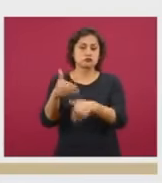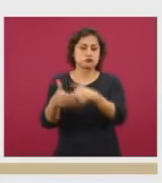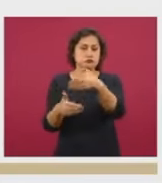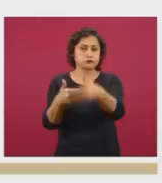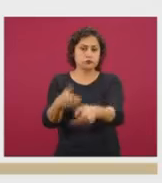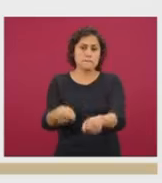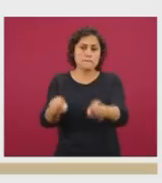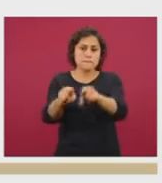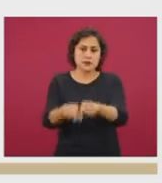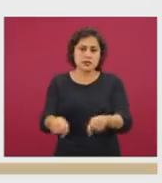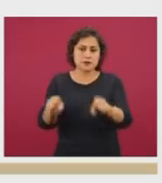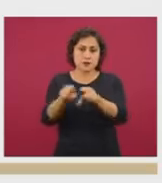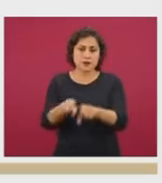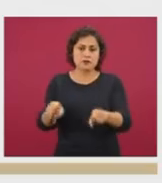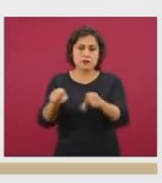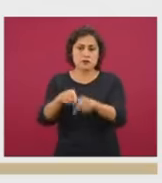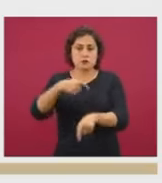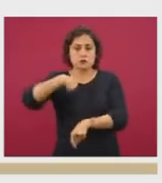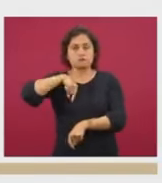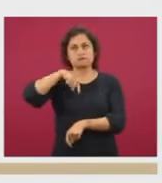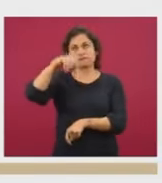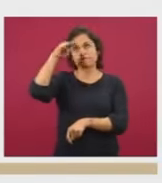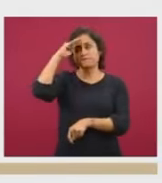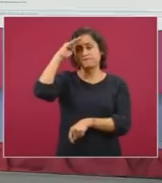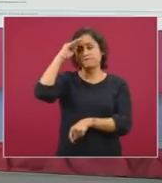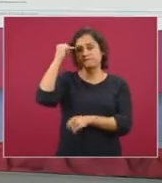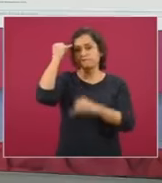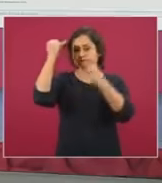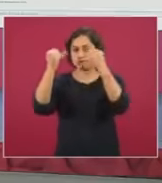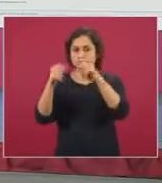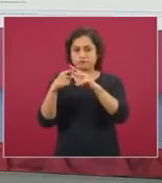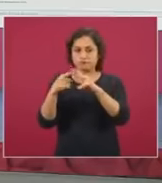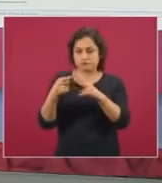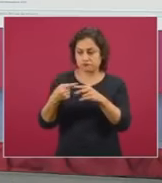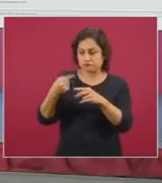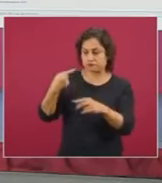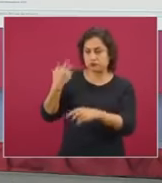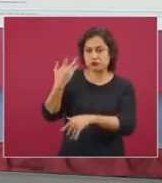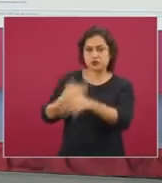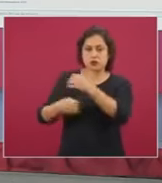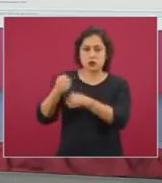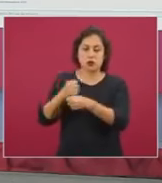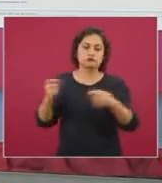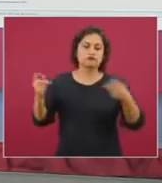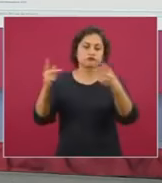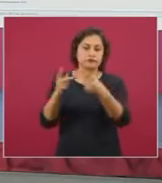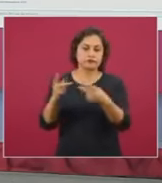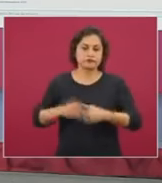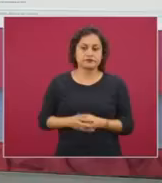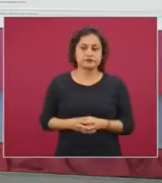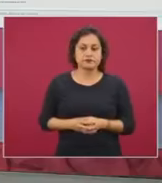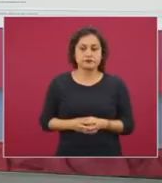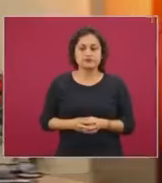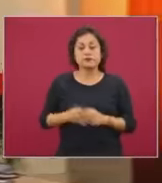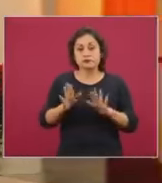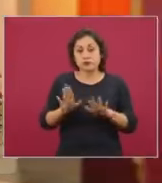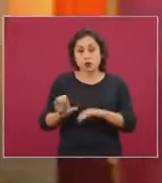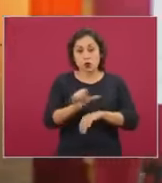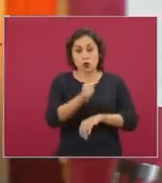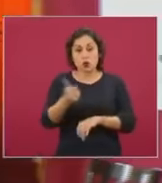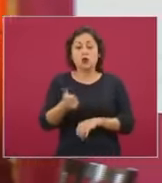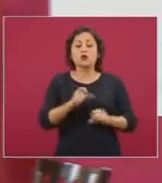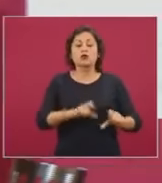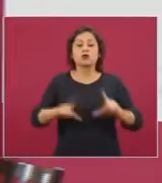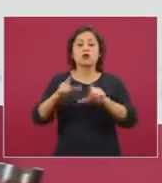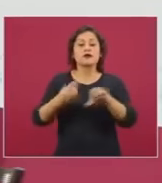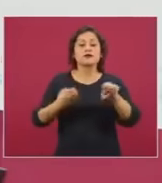mismos niveles de lo esperado de las últimas semanas, de los últimos años, perdón. Estado de Nuevo León, también el tercer